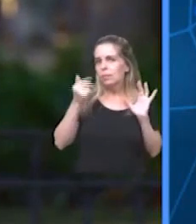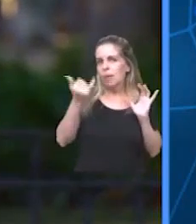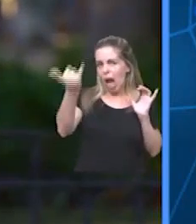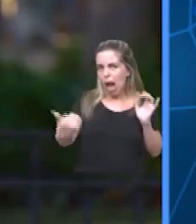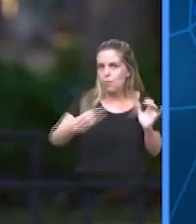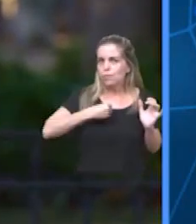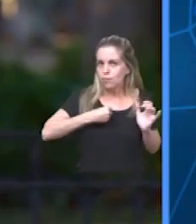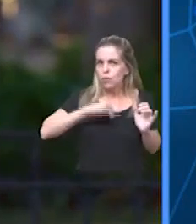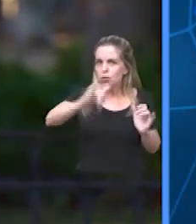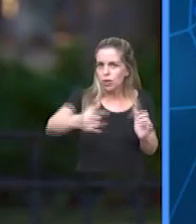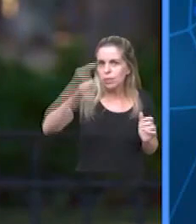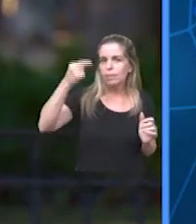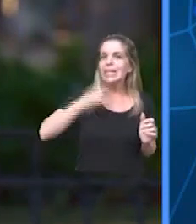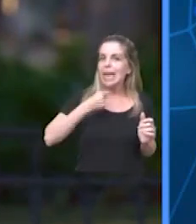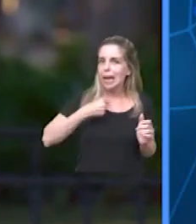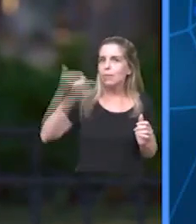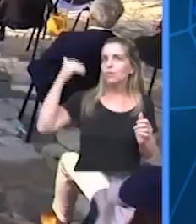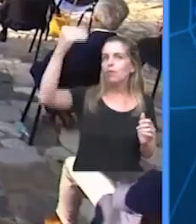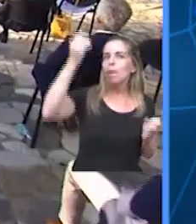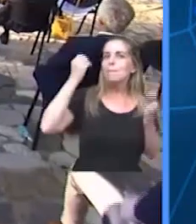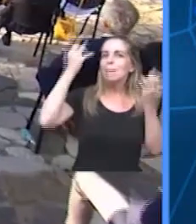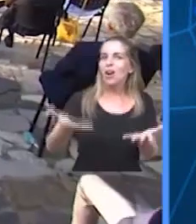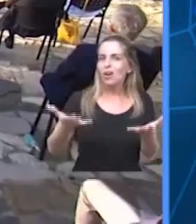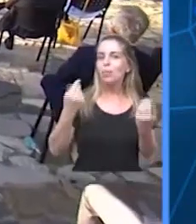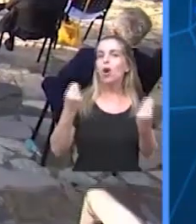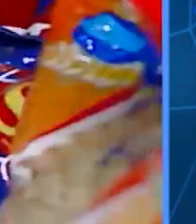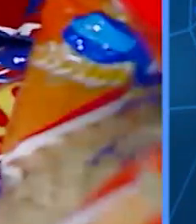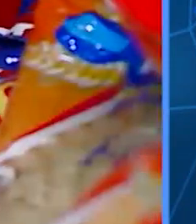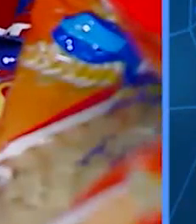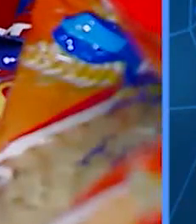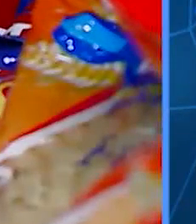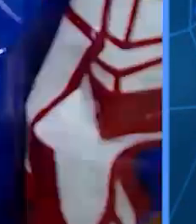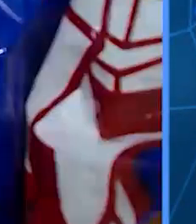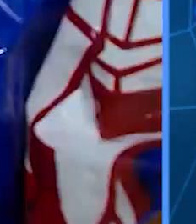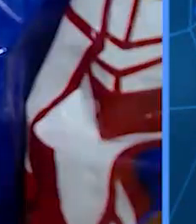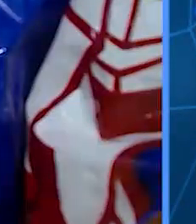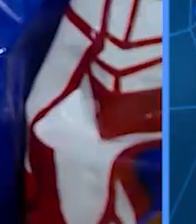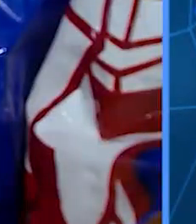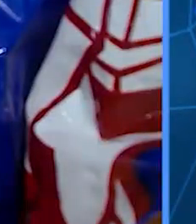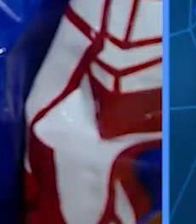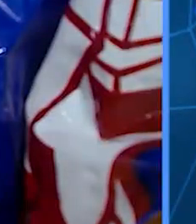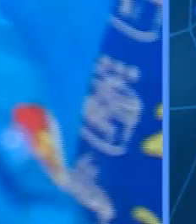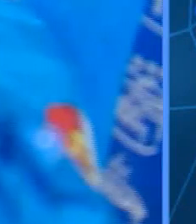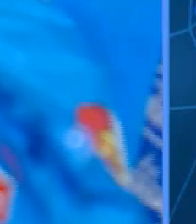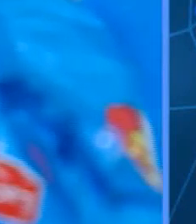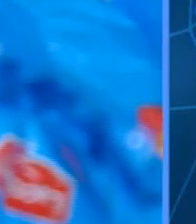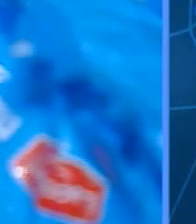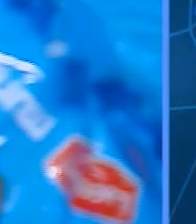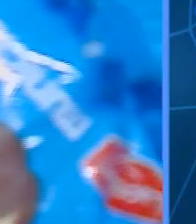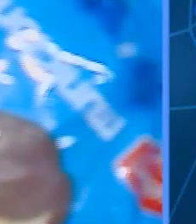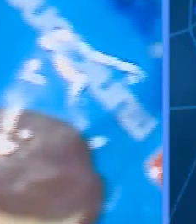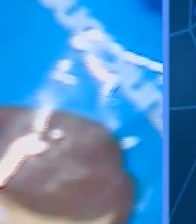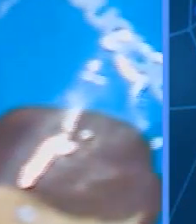un exceso de ofertas, ya sea porque sube la oferta o porque cae la demanda o las dos cosas a la vez, eso hace que el poder